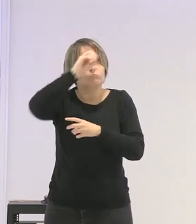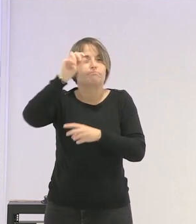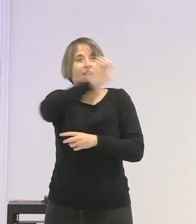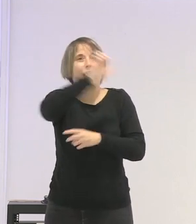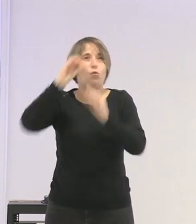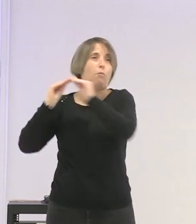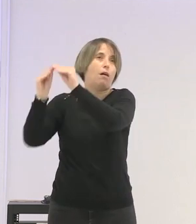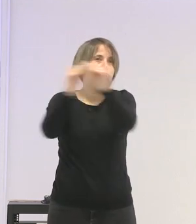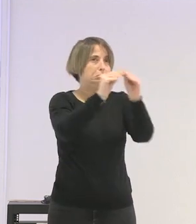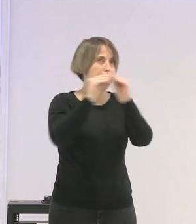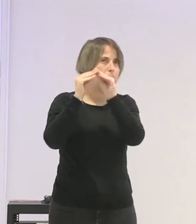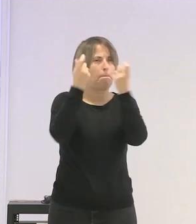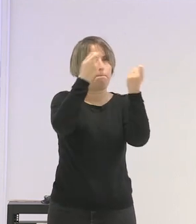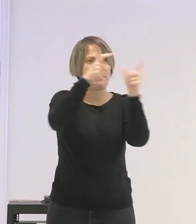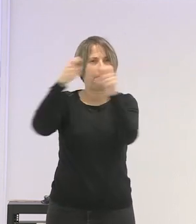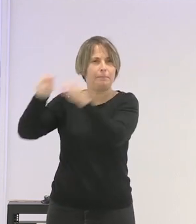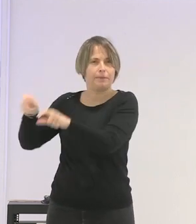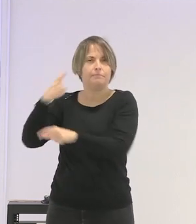Europa. Pero bueno,